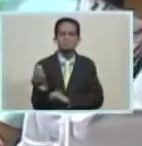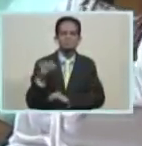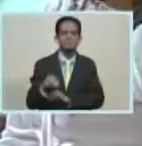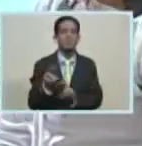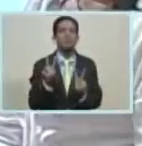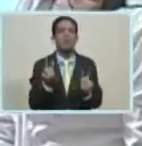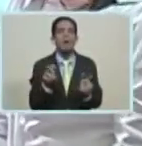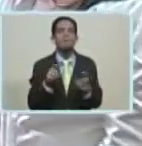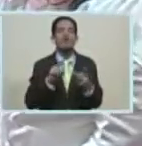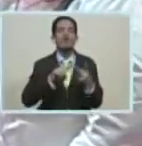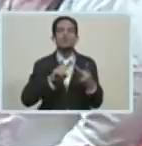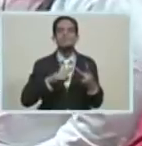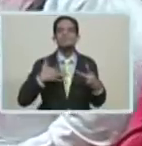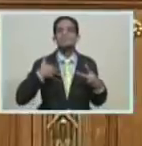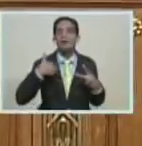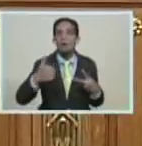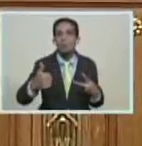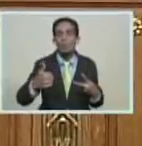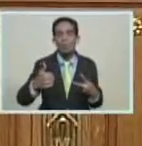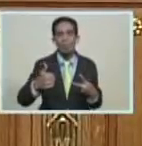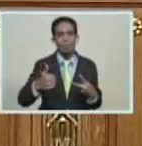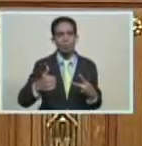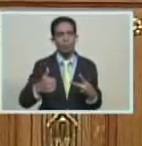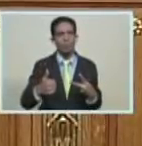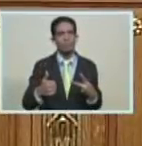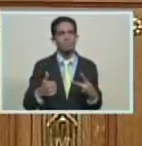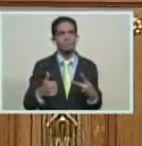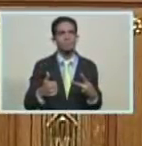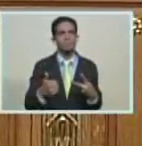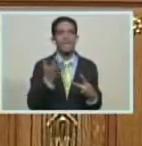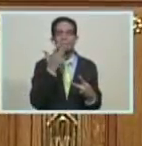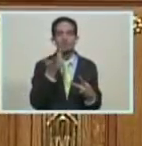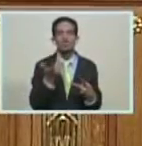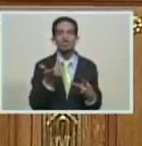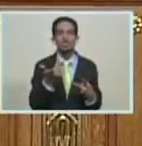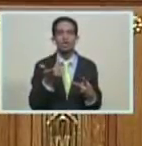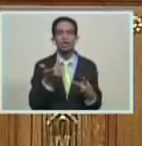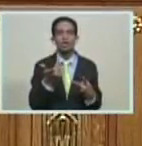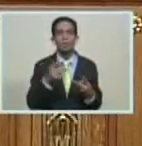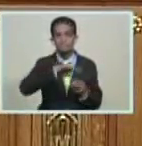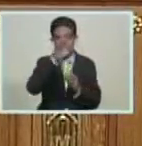en la salud pública, oído, en barrio adentro,